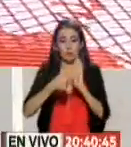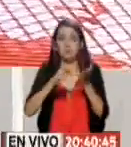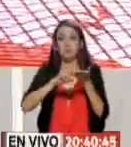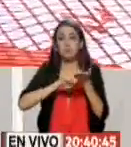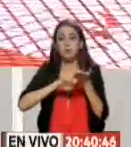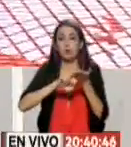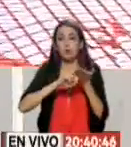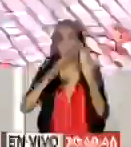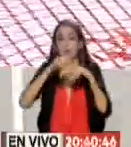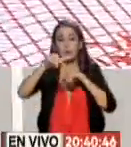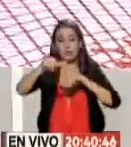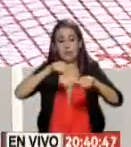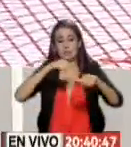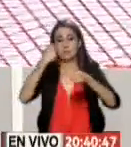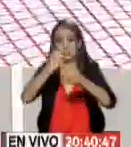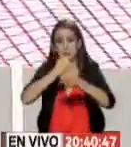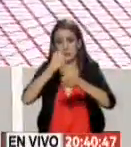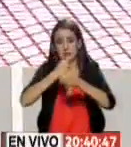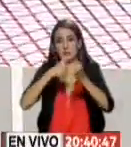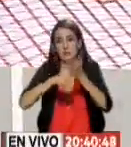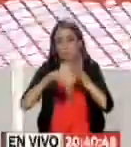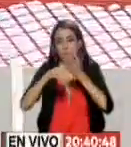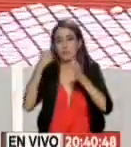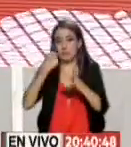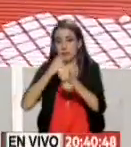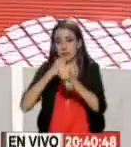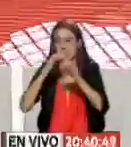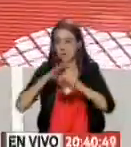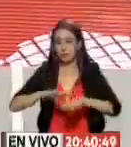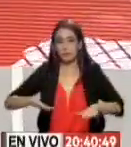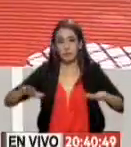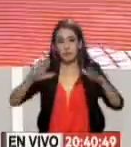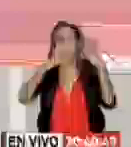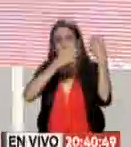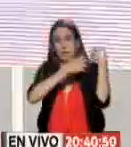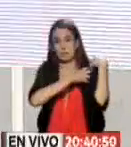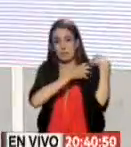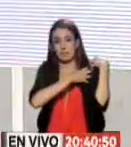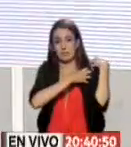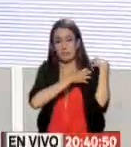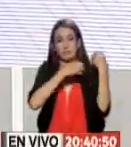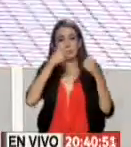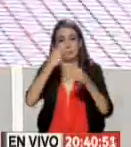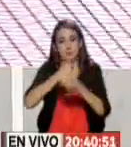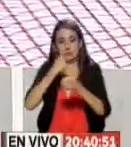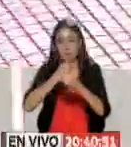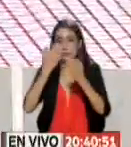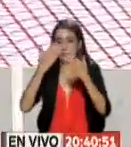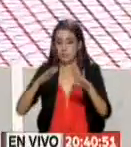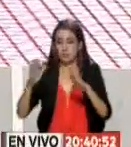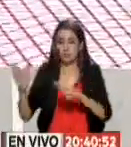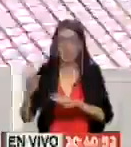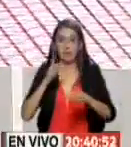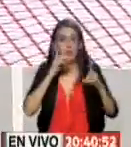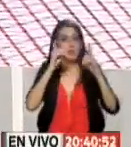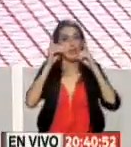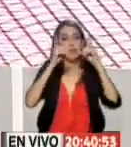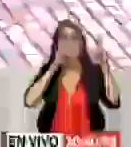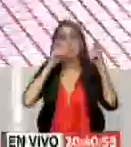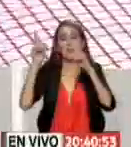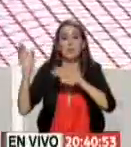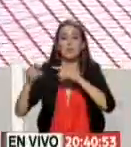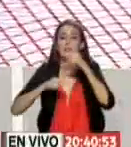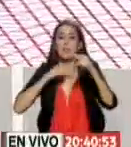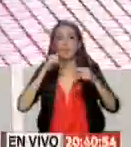con el ministro de Trabajo para plantear propuestas que garanticen el derecho laboral. Los representantes instan al diálogo y no se sumarán